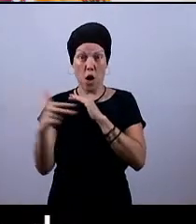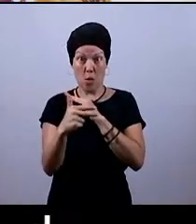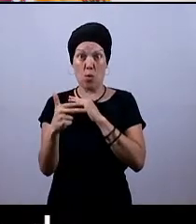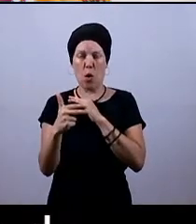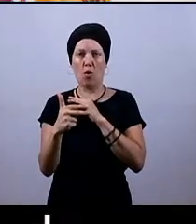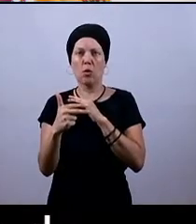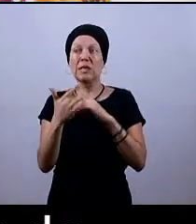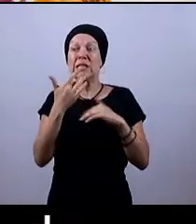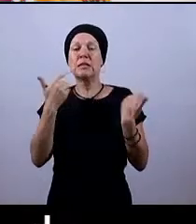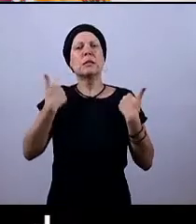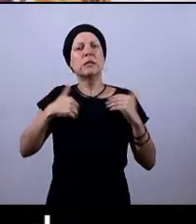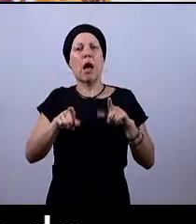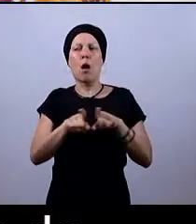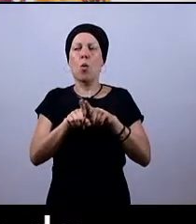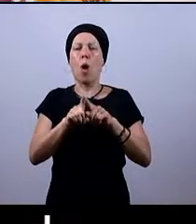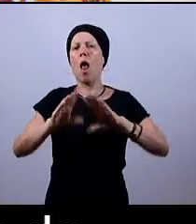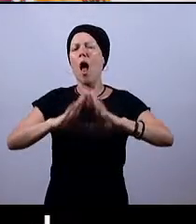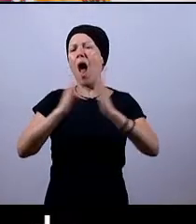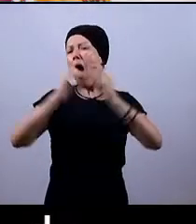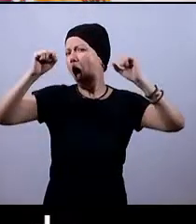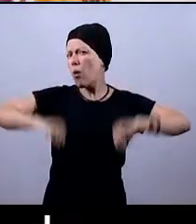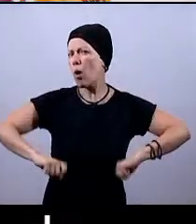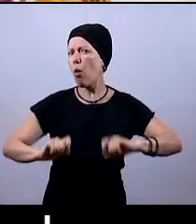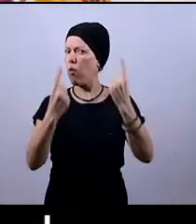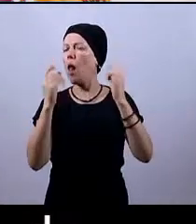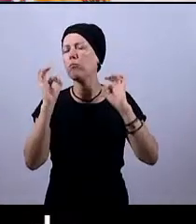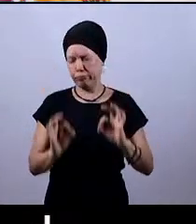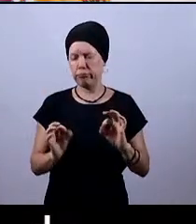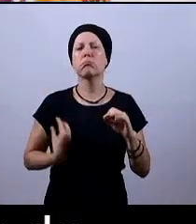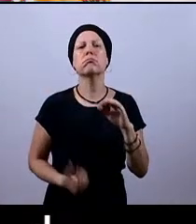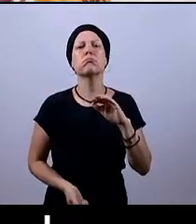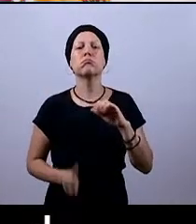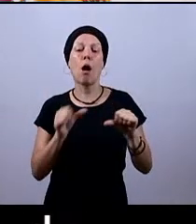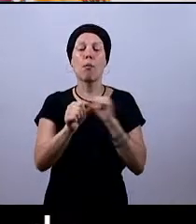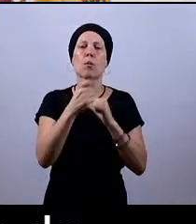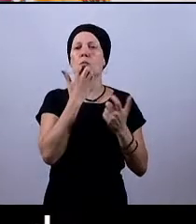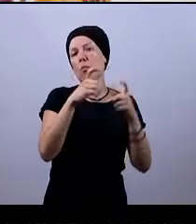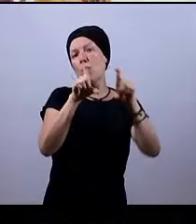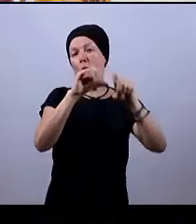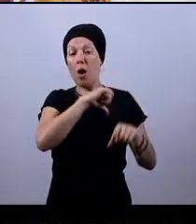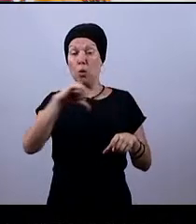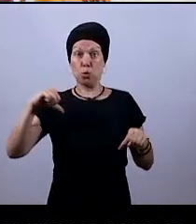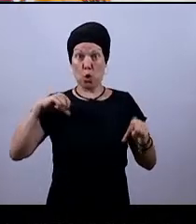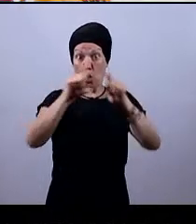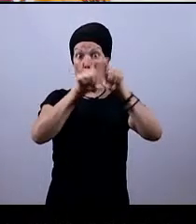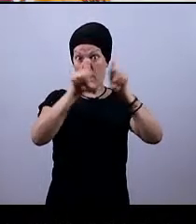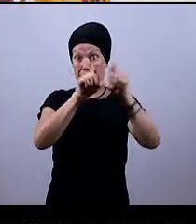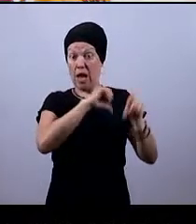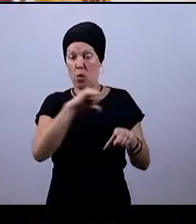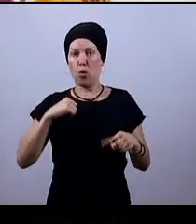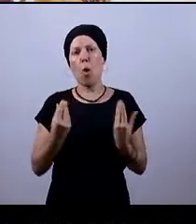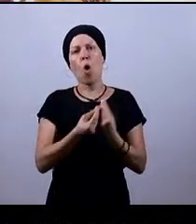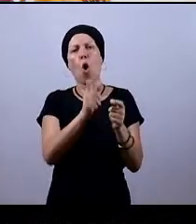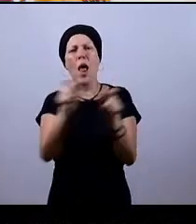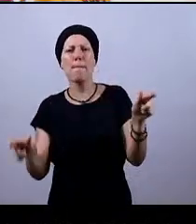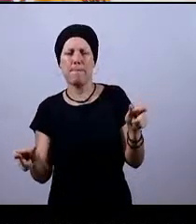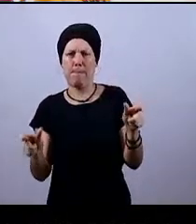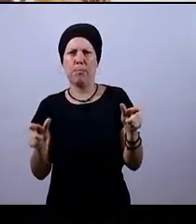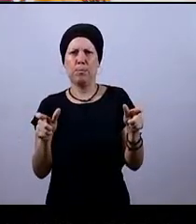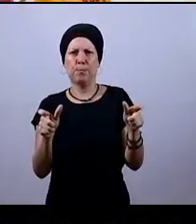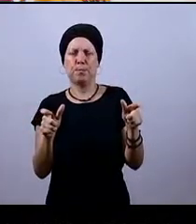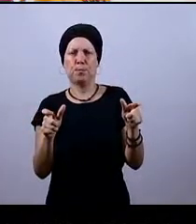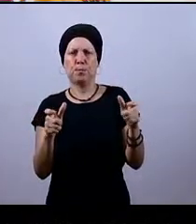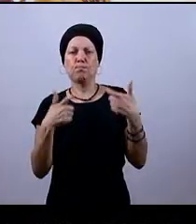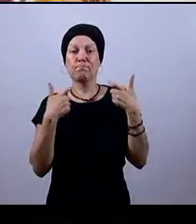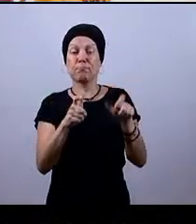se formalice un acuerdo entre las empresas o, en el caso de autónomos, con sus empleados en la modalidad